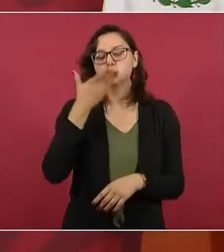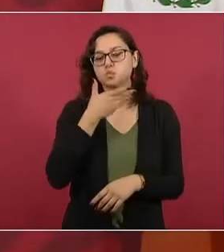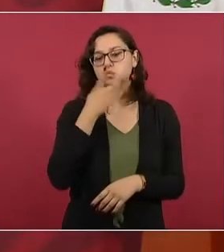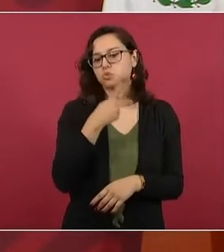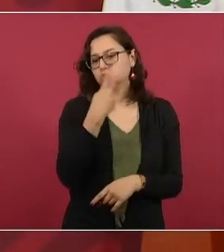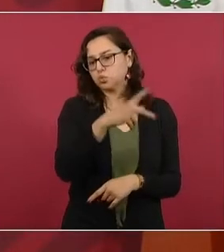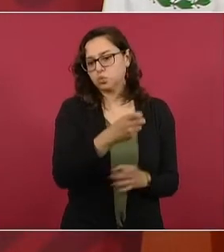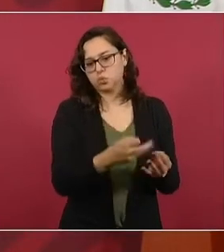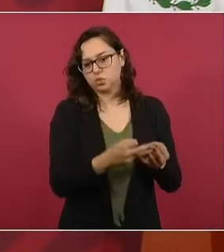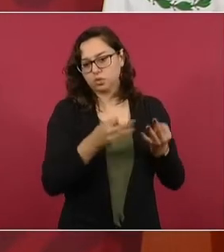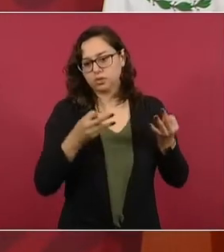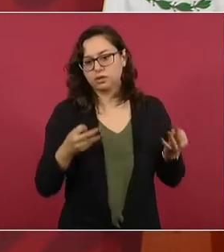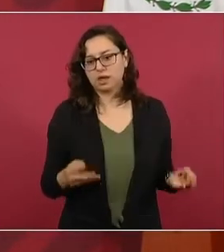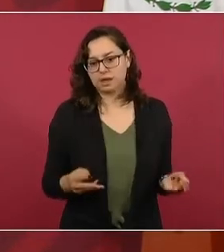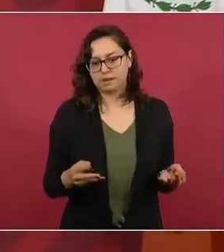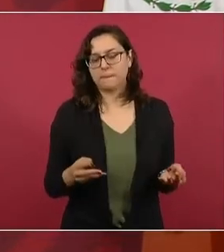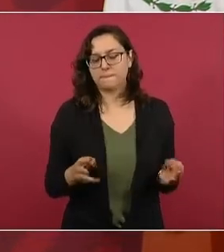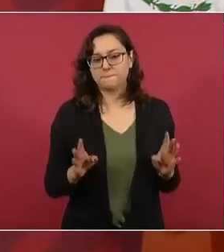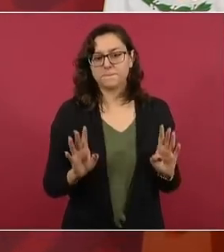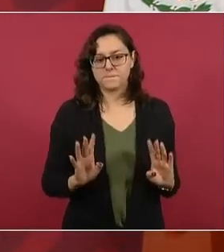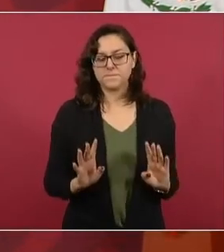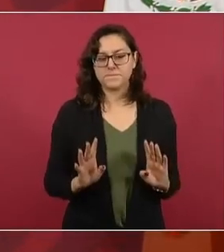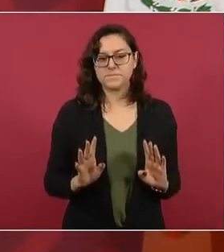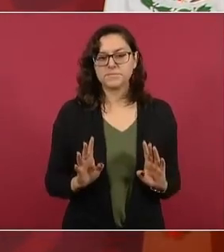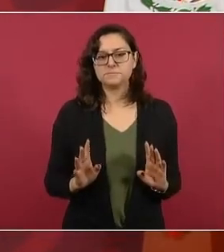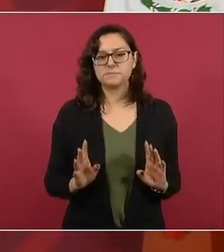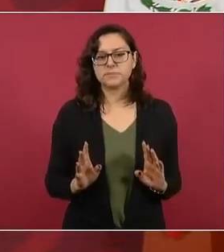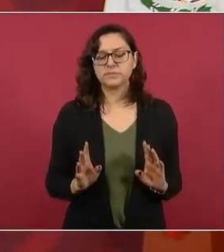Y de manera tramposa,